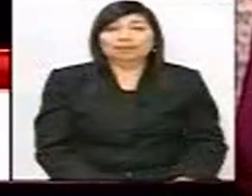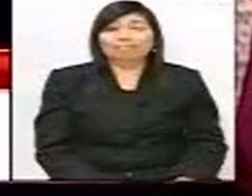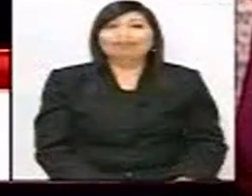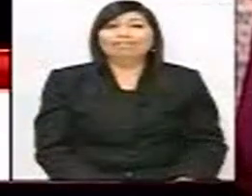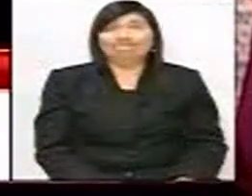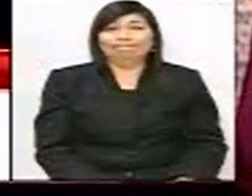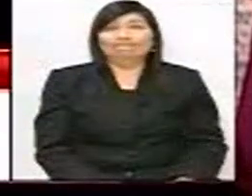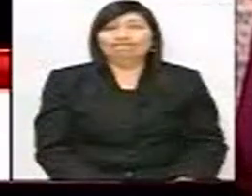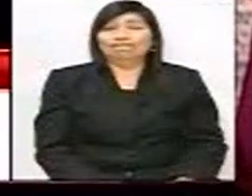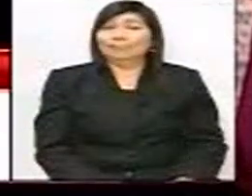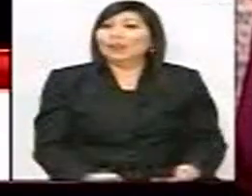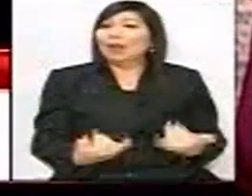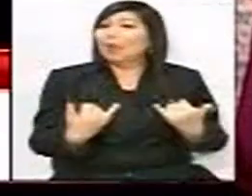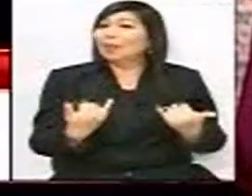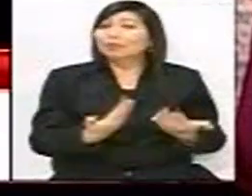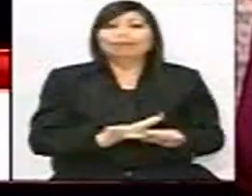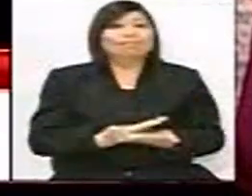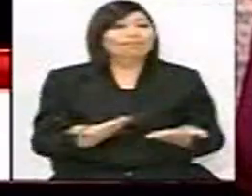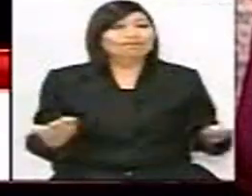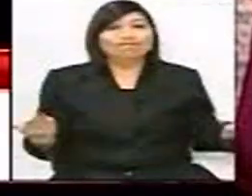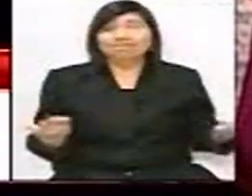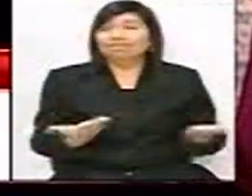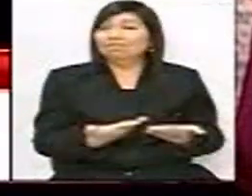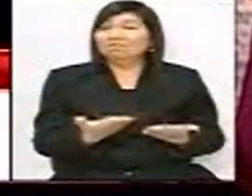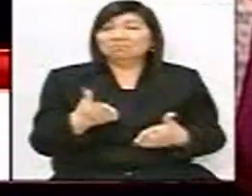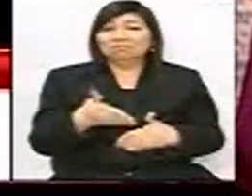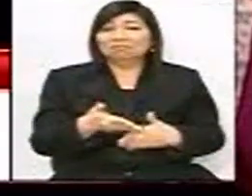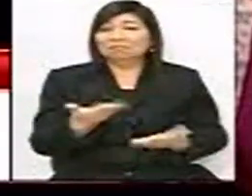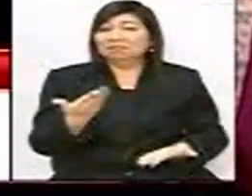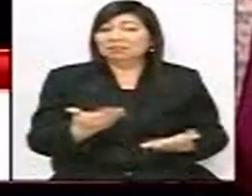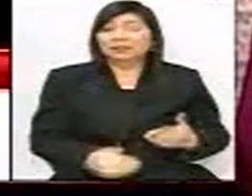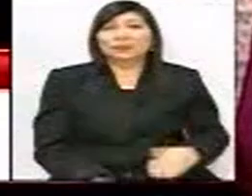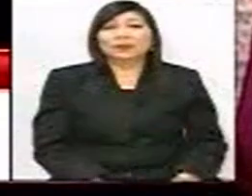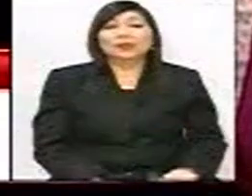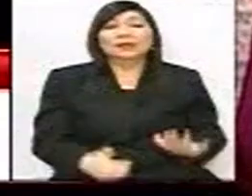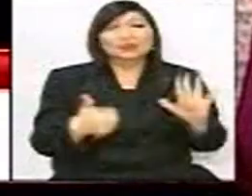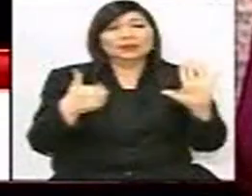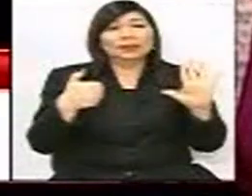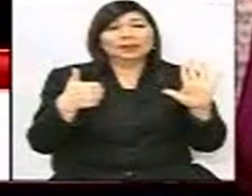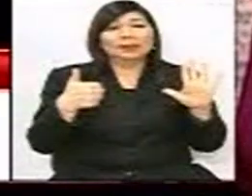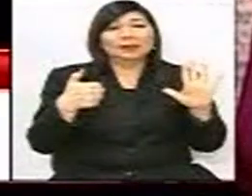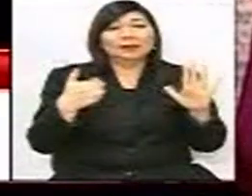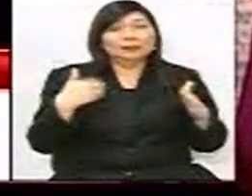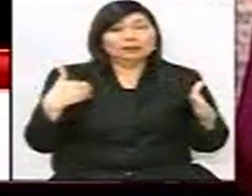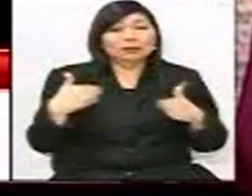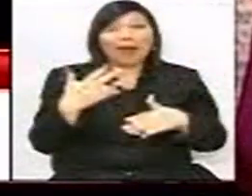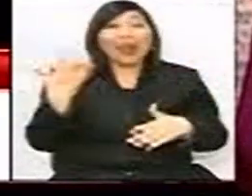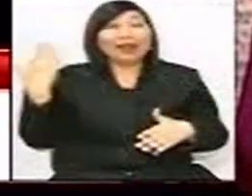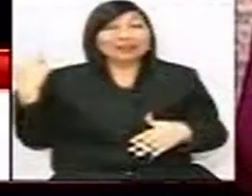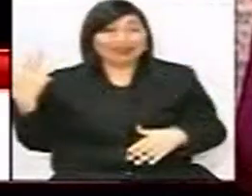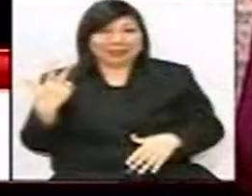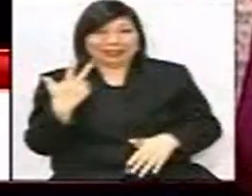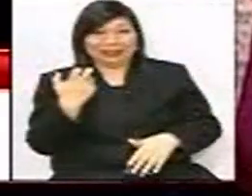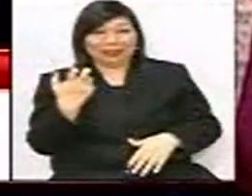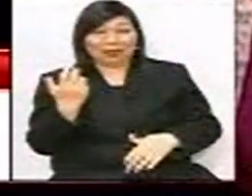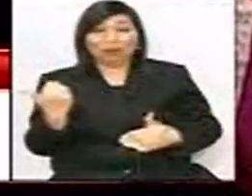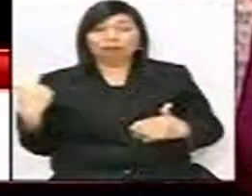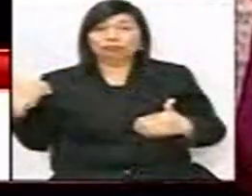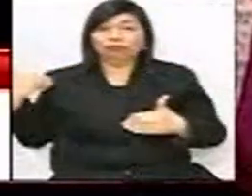porcentaje. Ahora no, estamos llegando casi a 6 soles. De 3 soles estamos